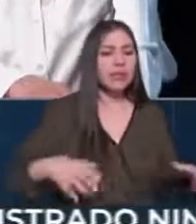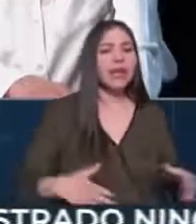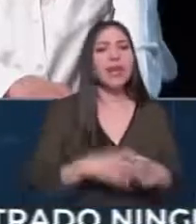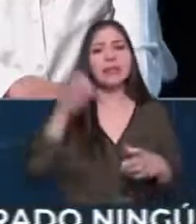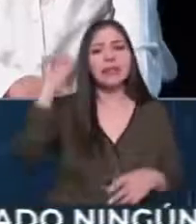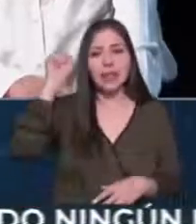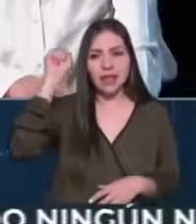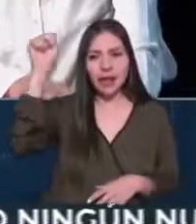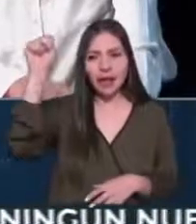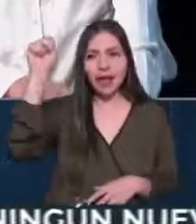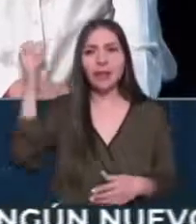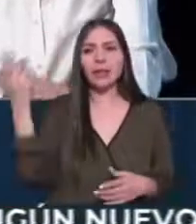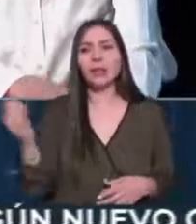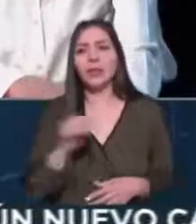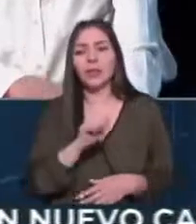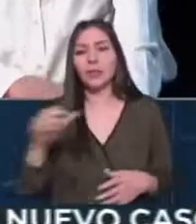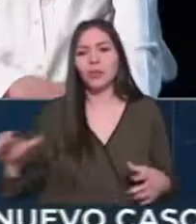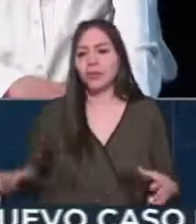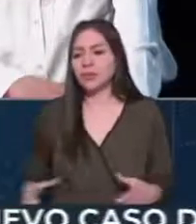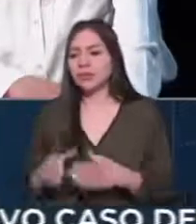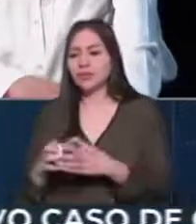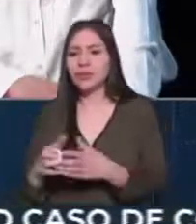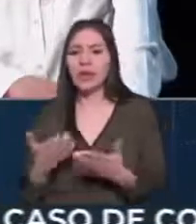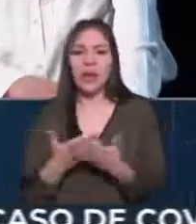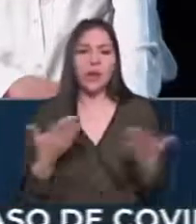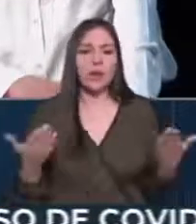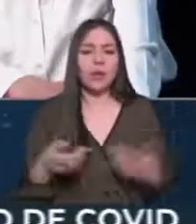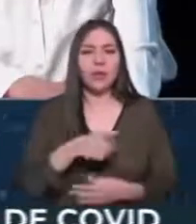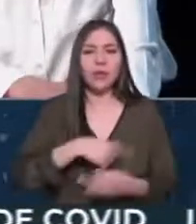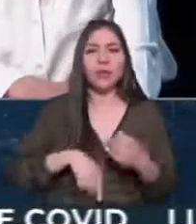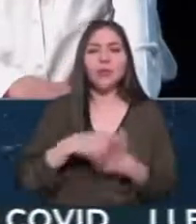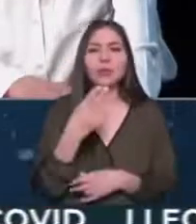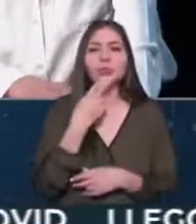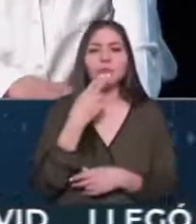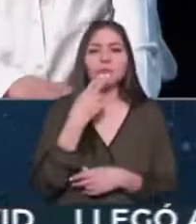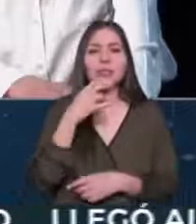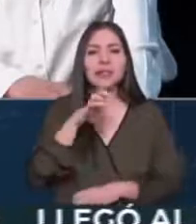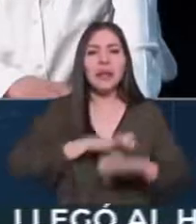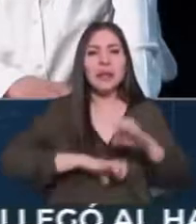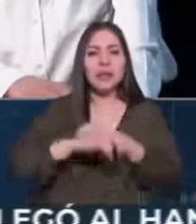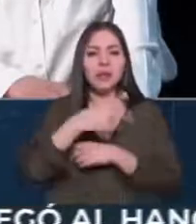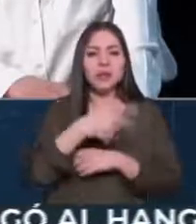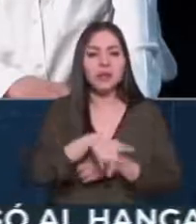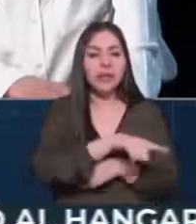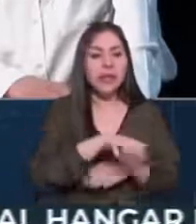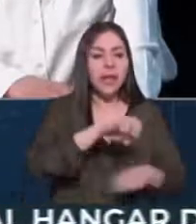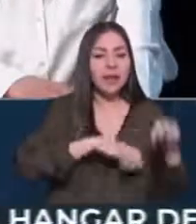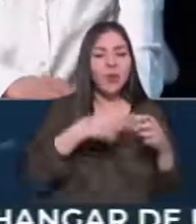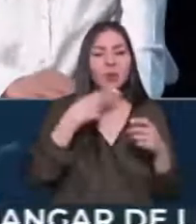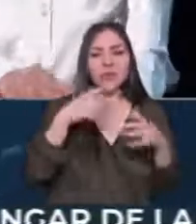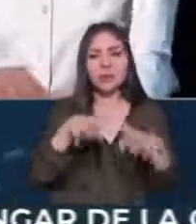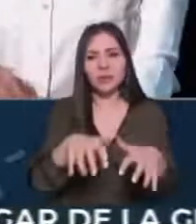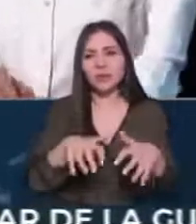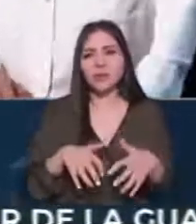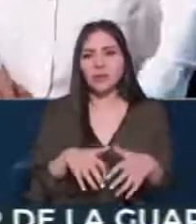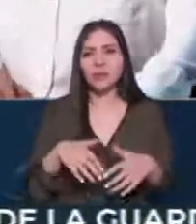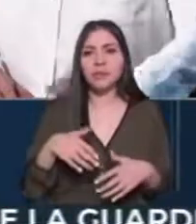poder orientar el voto. Ahora se utiliza al poder fáctico. La esencia es, de nuevo, la elección